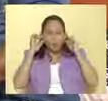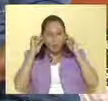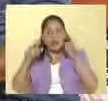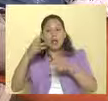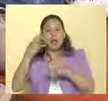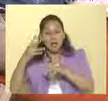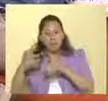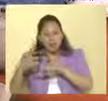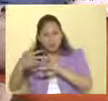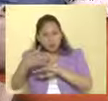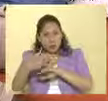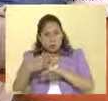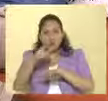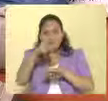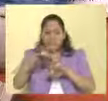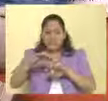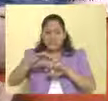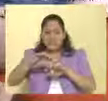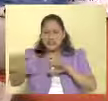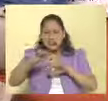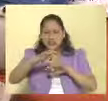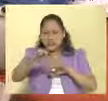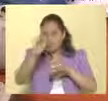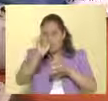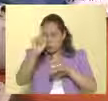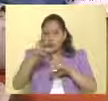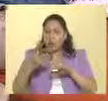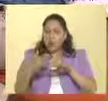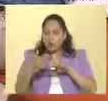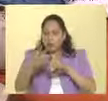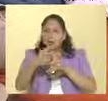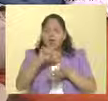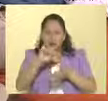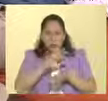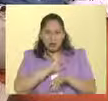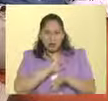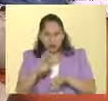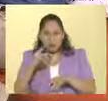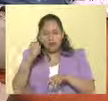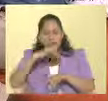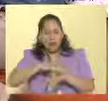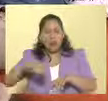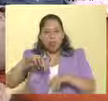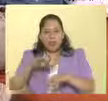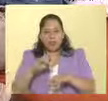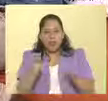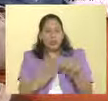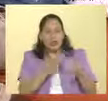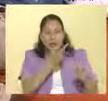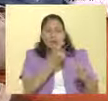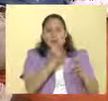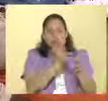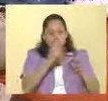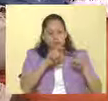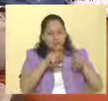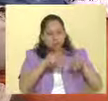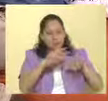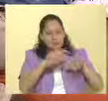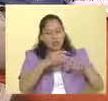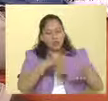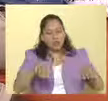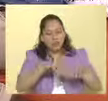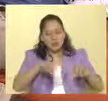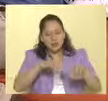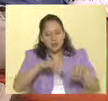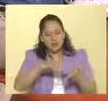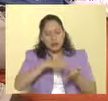gatos, ojo, recorte, no desgarre. Cortarle las uñas al gato siempre es recomendable, así como también a los perros. No, aunque ellos se afilan las uñas, es